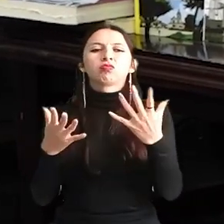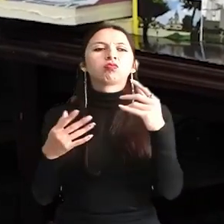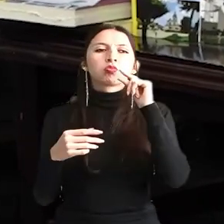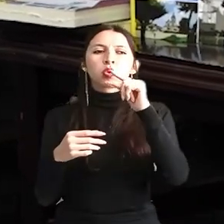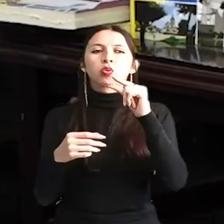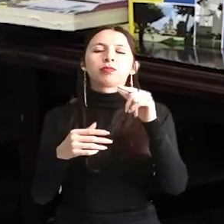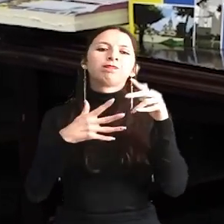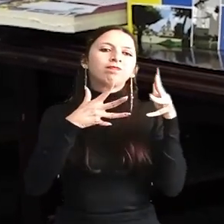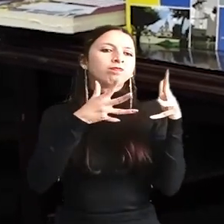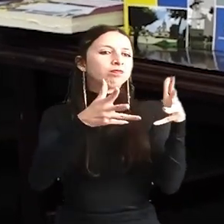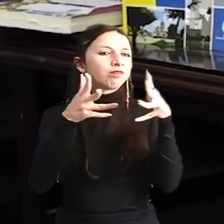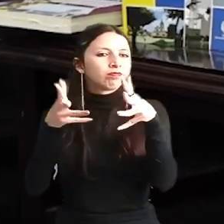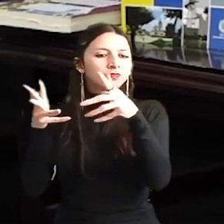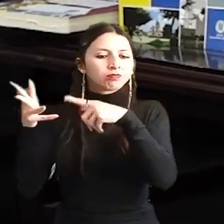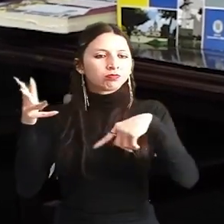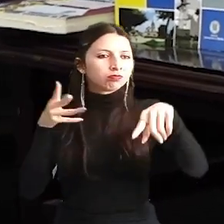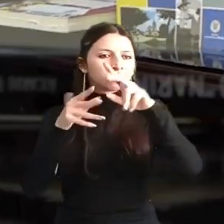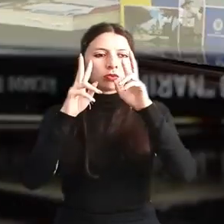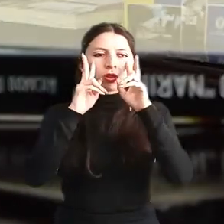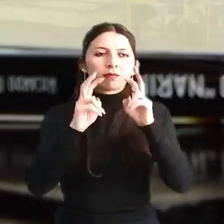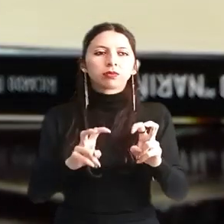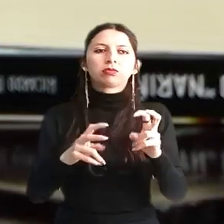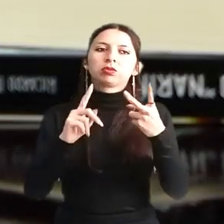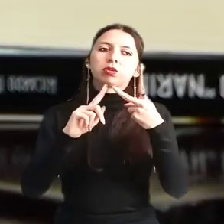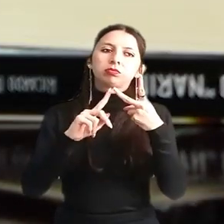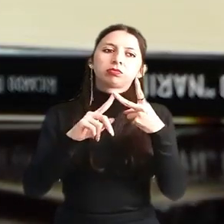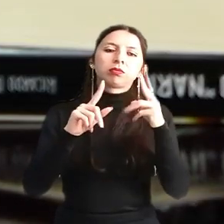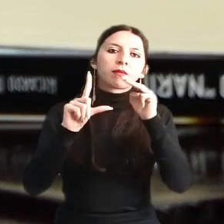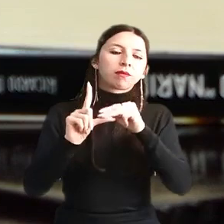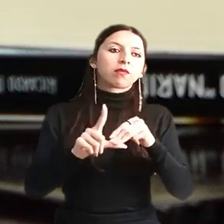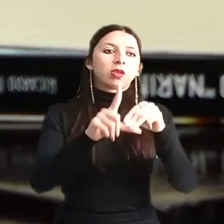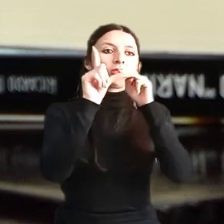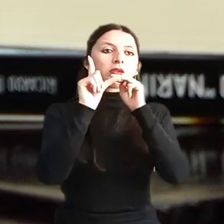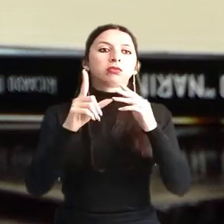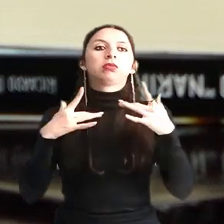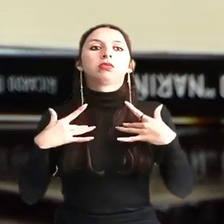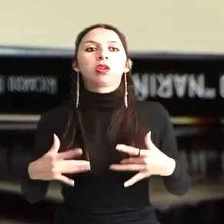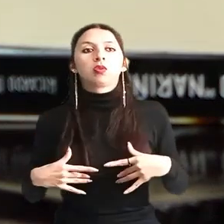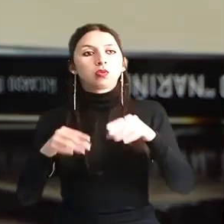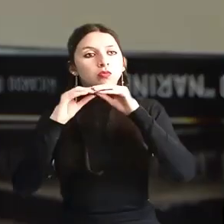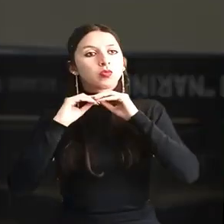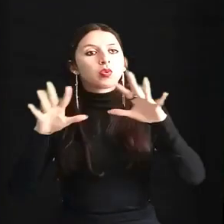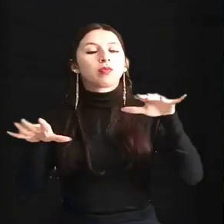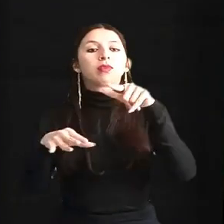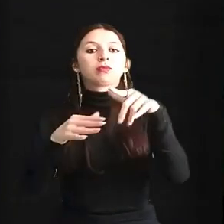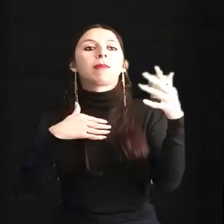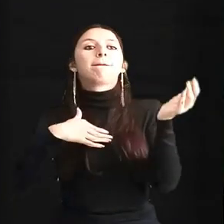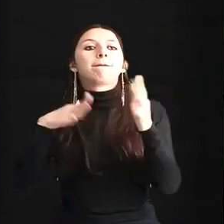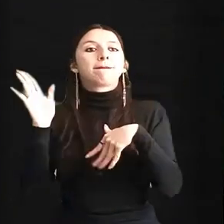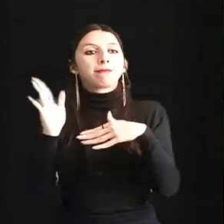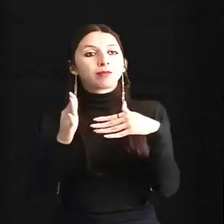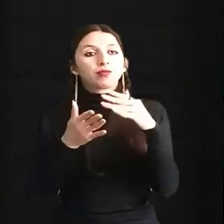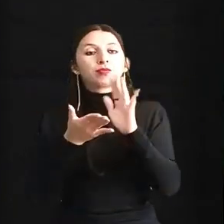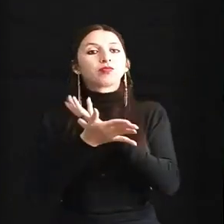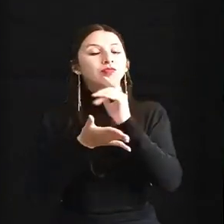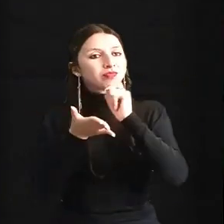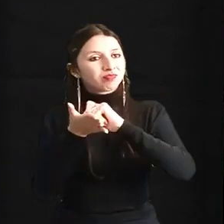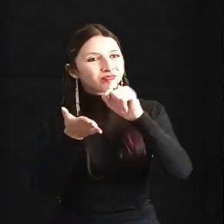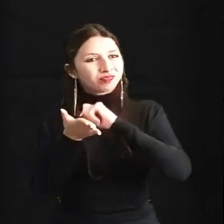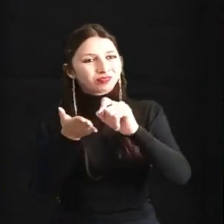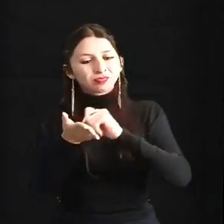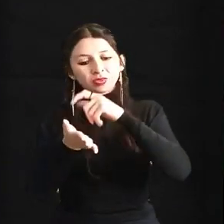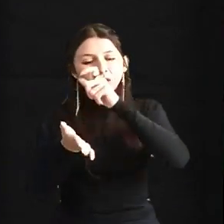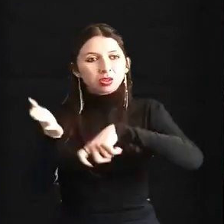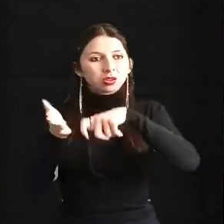una especialización realiza un pequeño ejercicio de formación en investigación y la maestría en salud pública donde sí tenemos un curso también